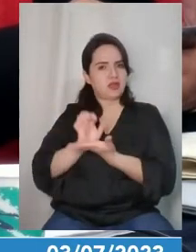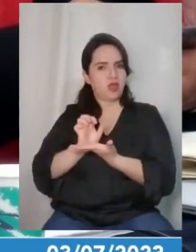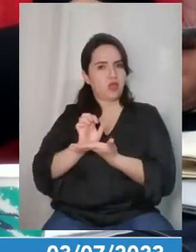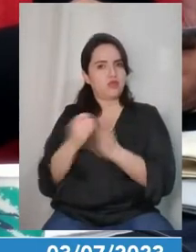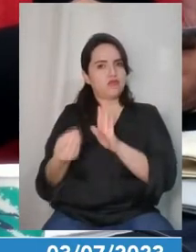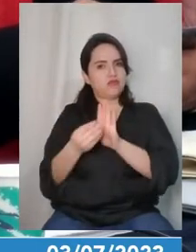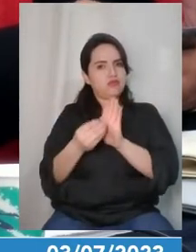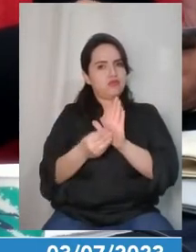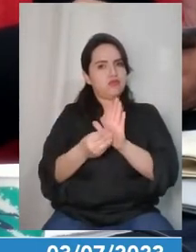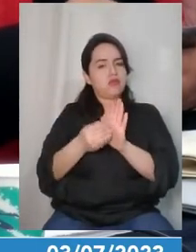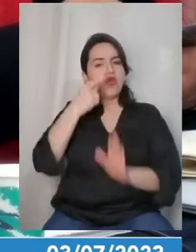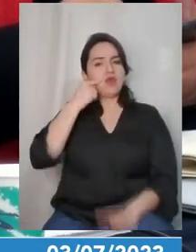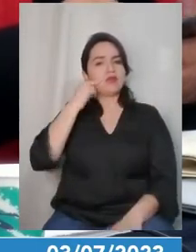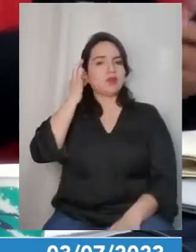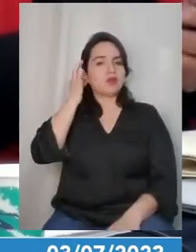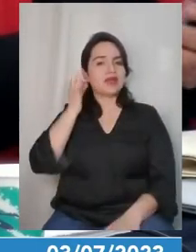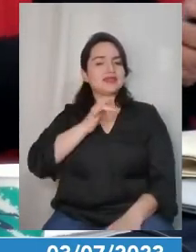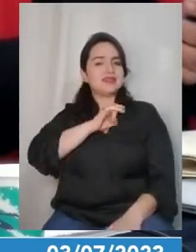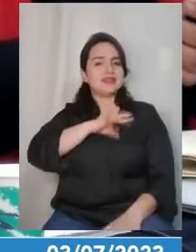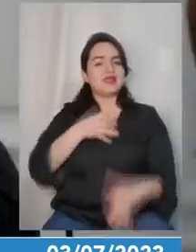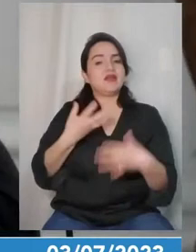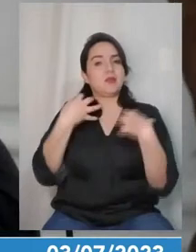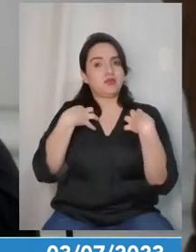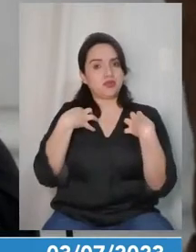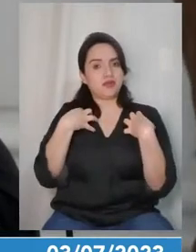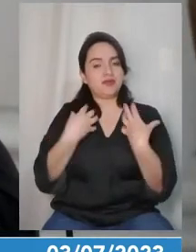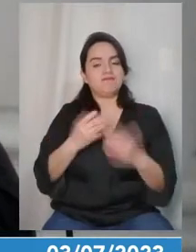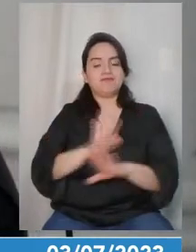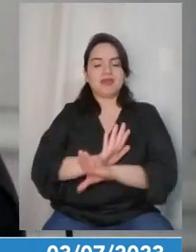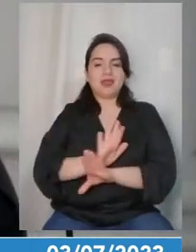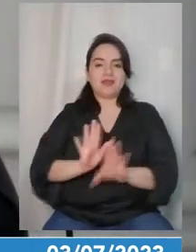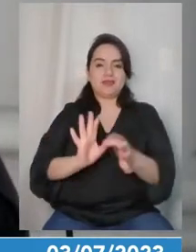chilenos. Eso. Gracias, presidente. Muchas gracias.